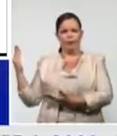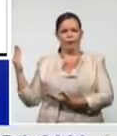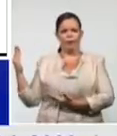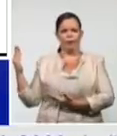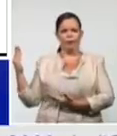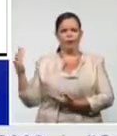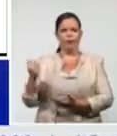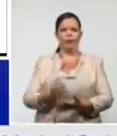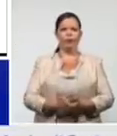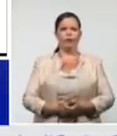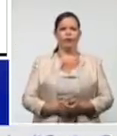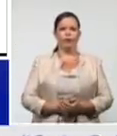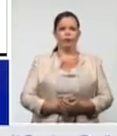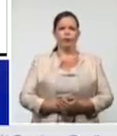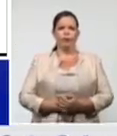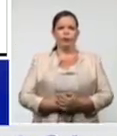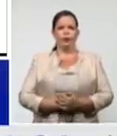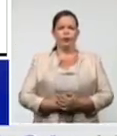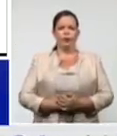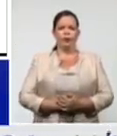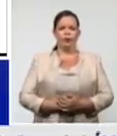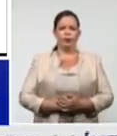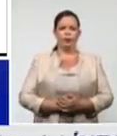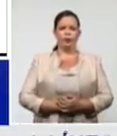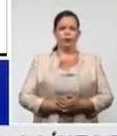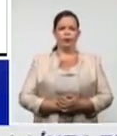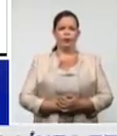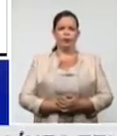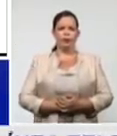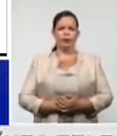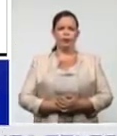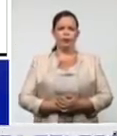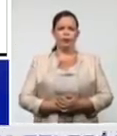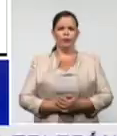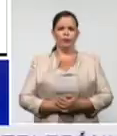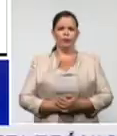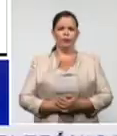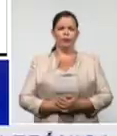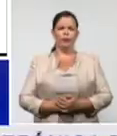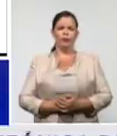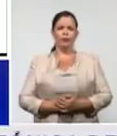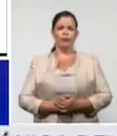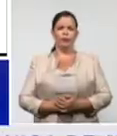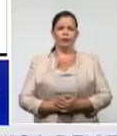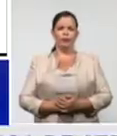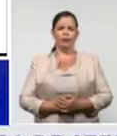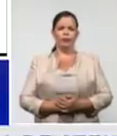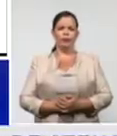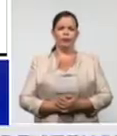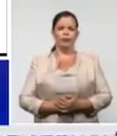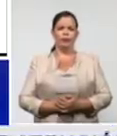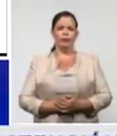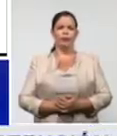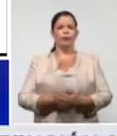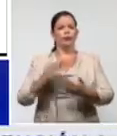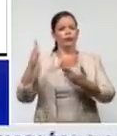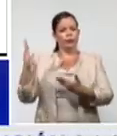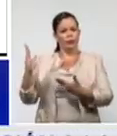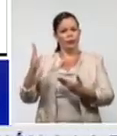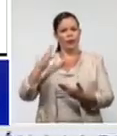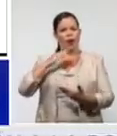la pantalla, ahí está, muchas gracias Lilian. Pues ahí ustedes ven cómo encabeza la